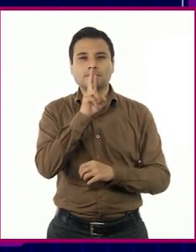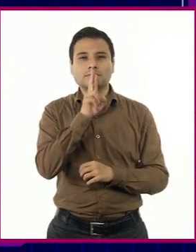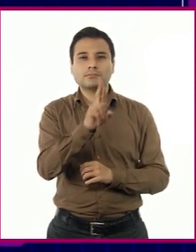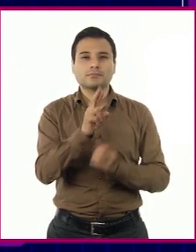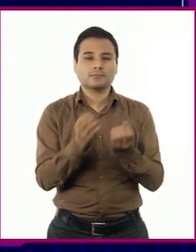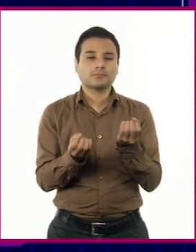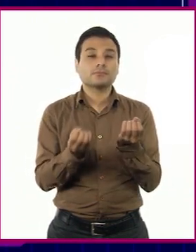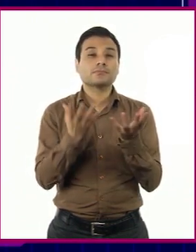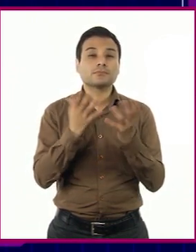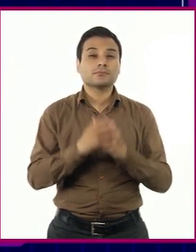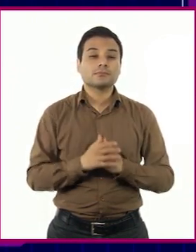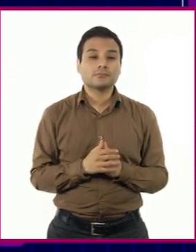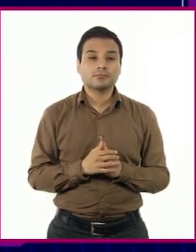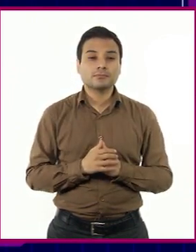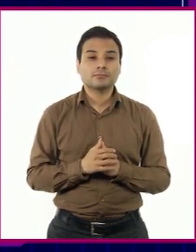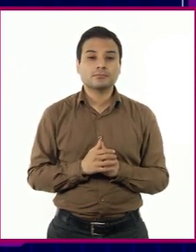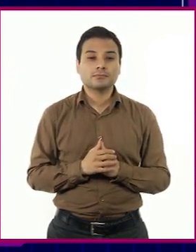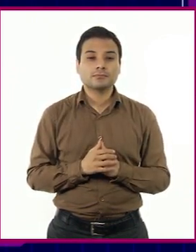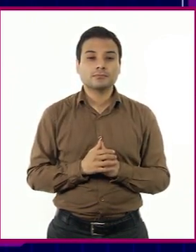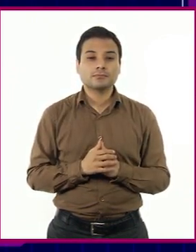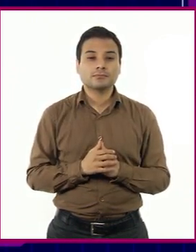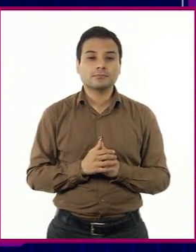a